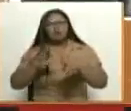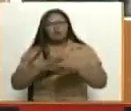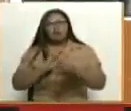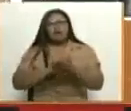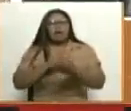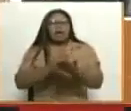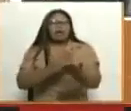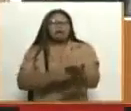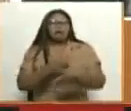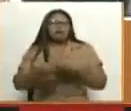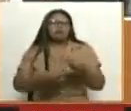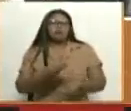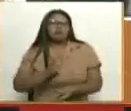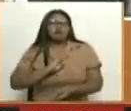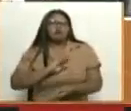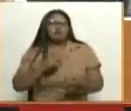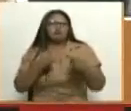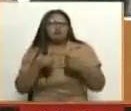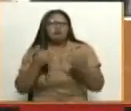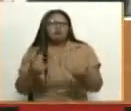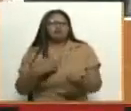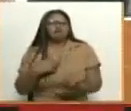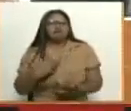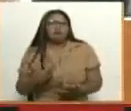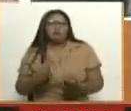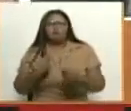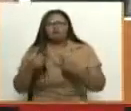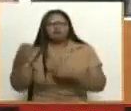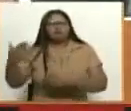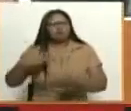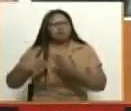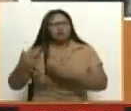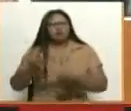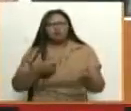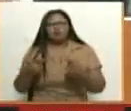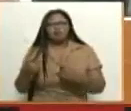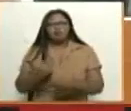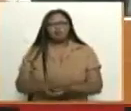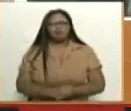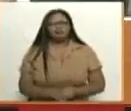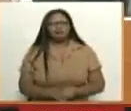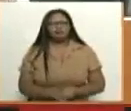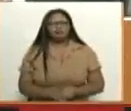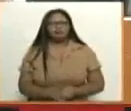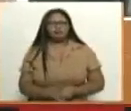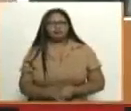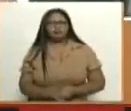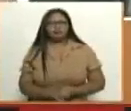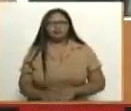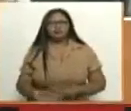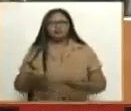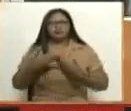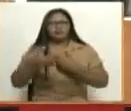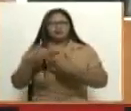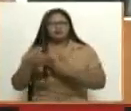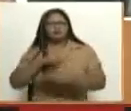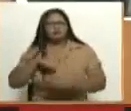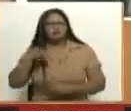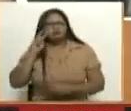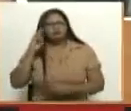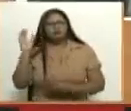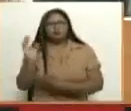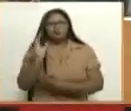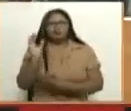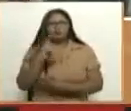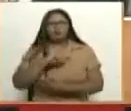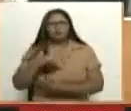mismos, aunque en territorio norteamericano. Y de esa relación sembrada, gracias a las relaciones con la OPEP, es que hoy nosotros